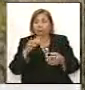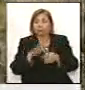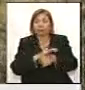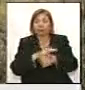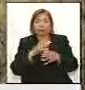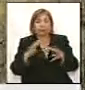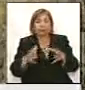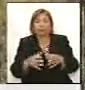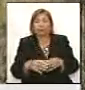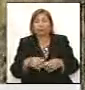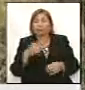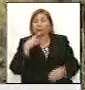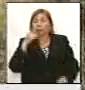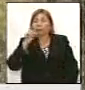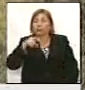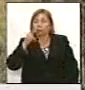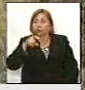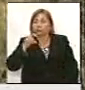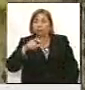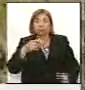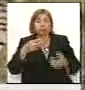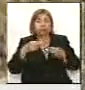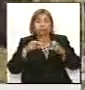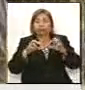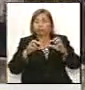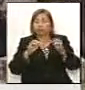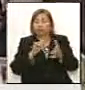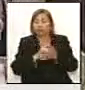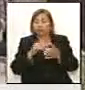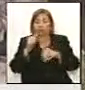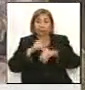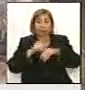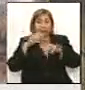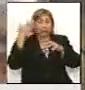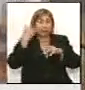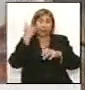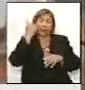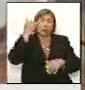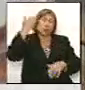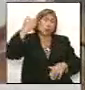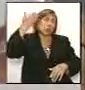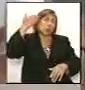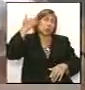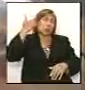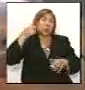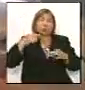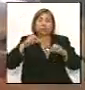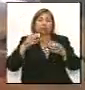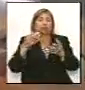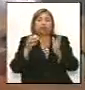condicionado. Eso nos ha permitido, como ya conocimos antes también, nos permitiría